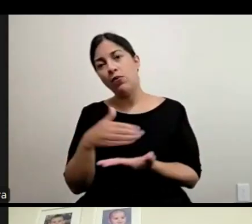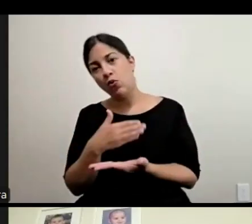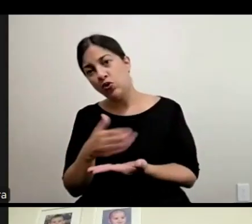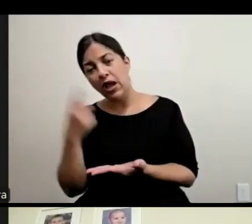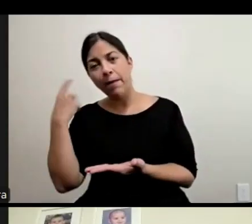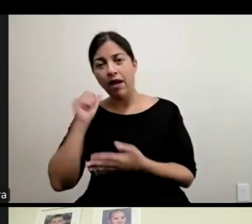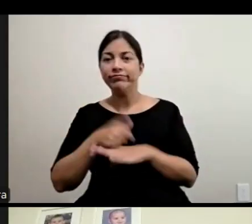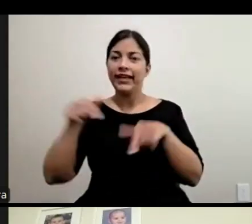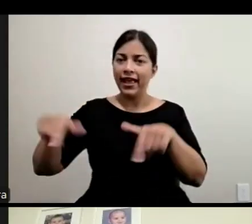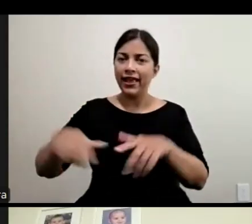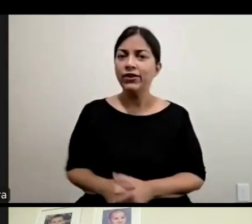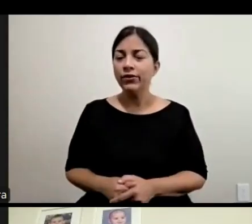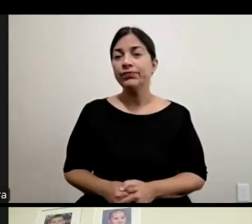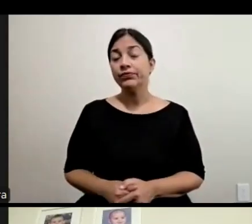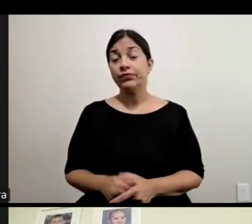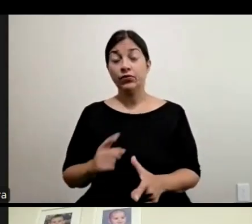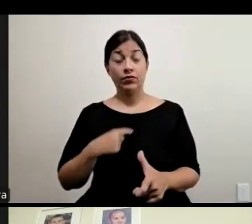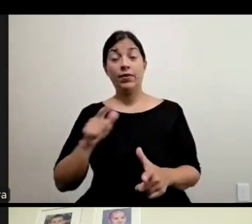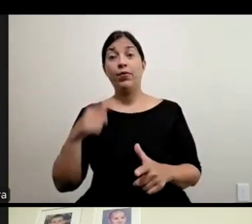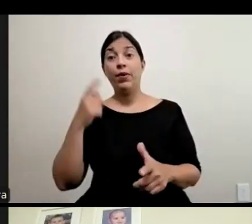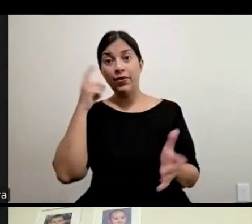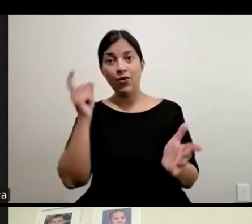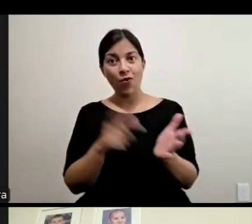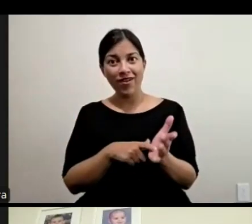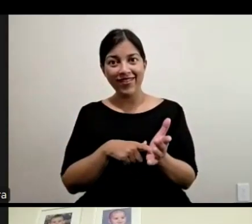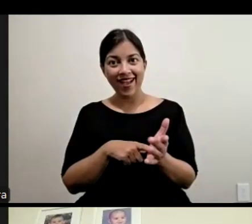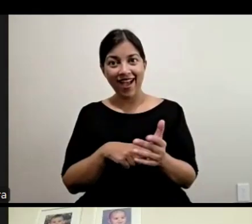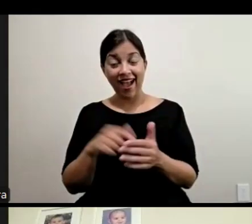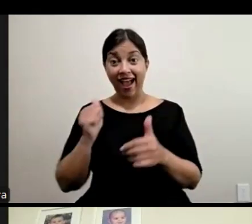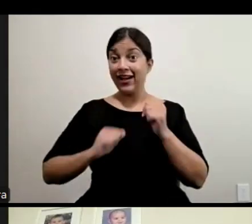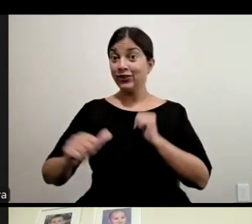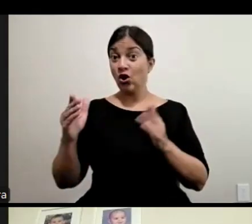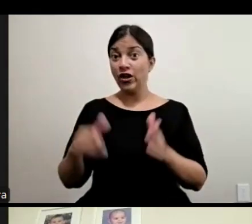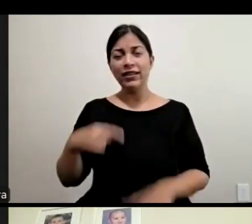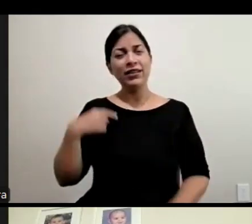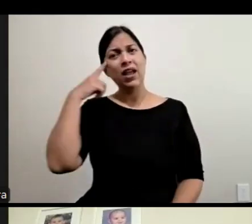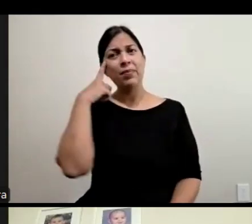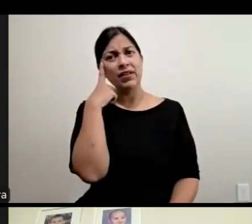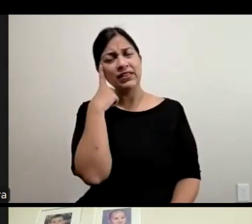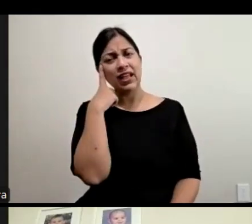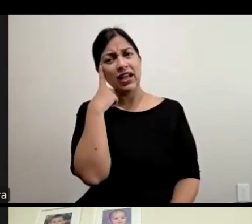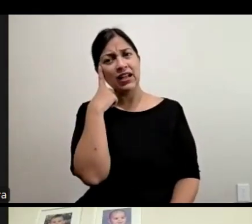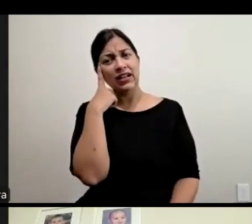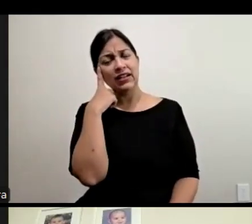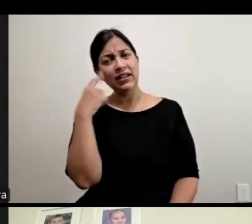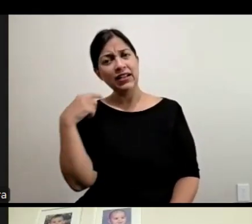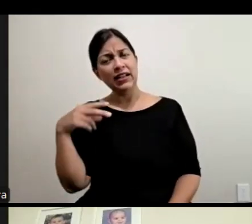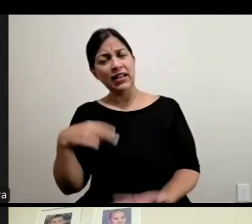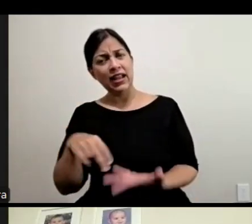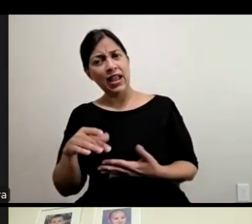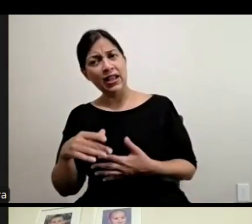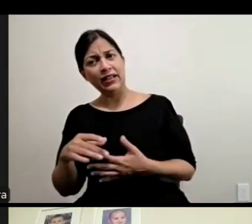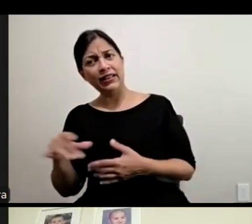esto. Pero cuando me di cuenta que los actores tenían que pensar el parlamento, pero al mismo tiempo estoy contando un